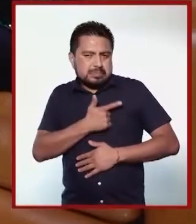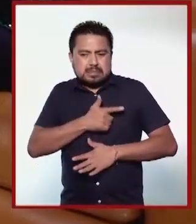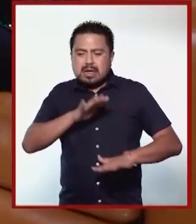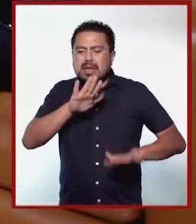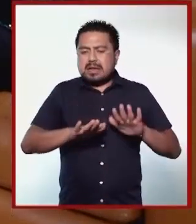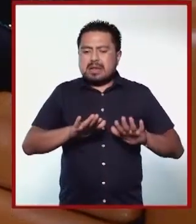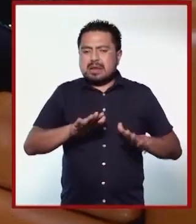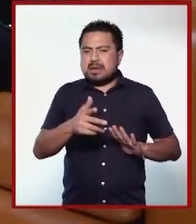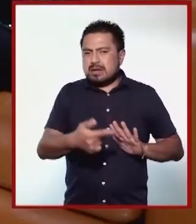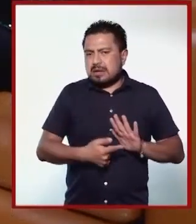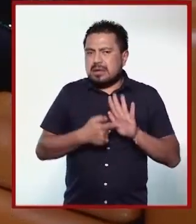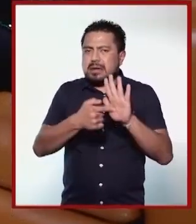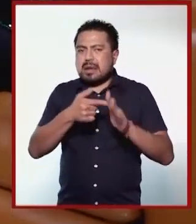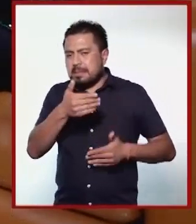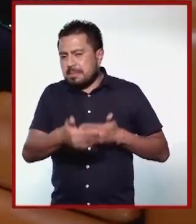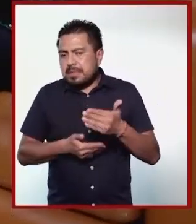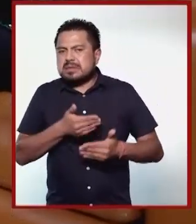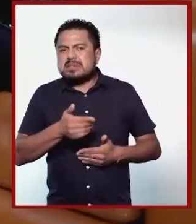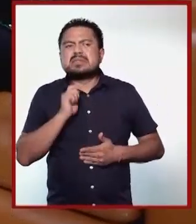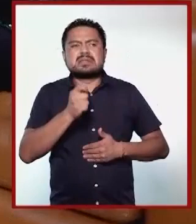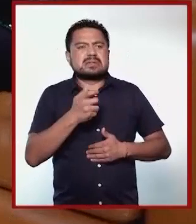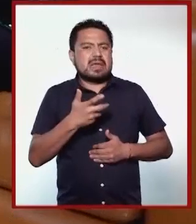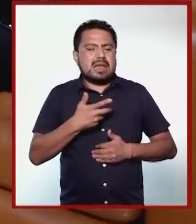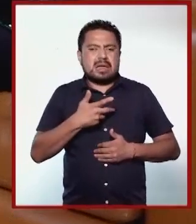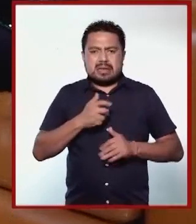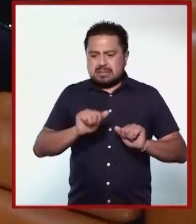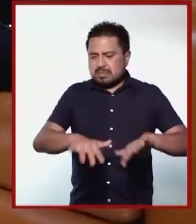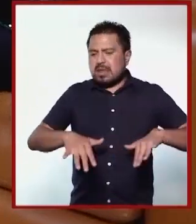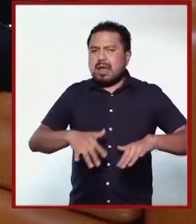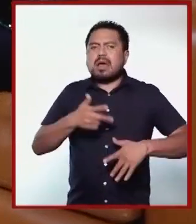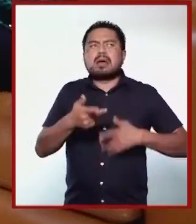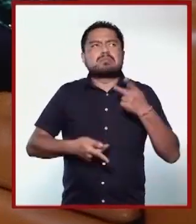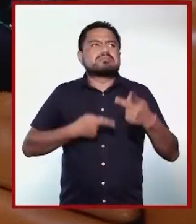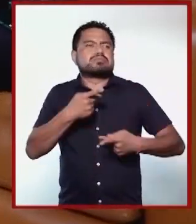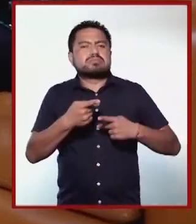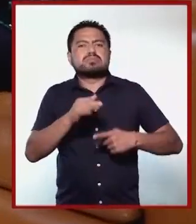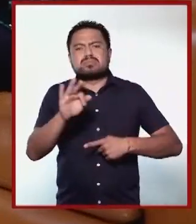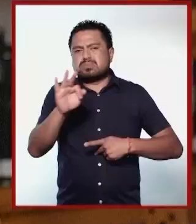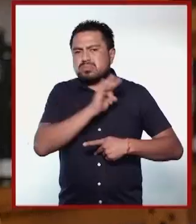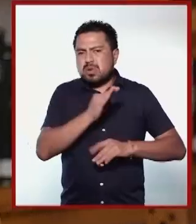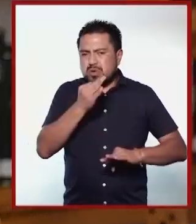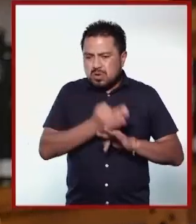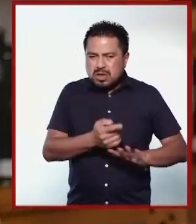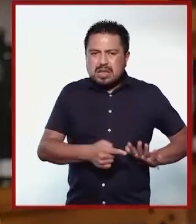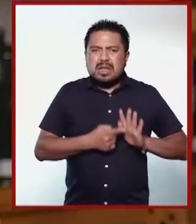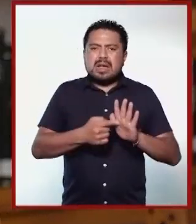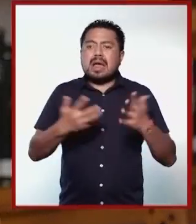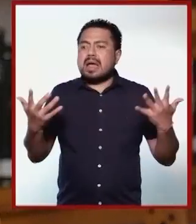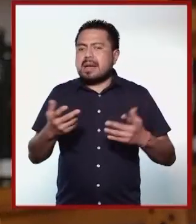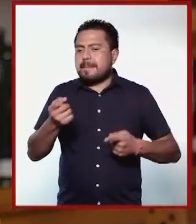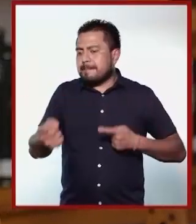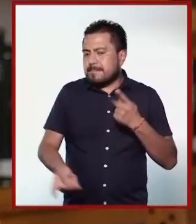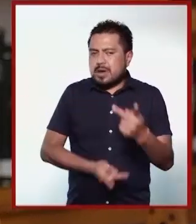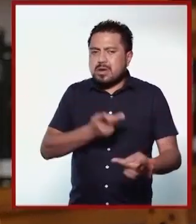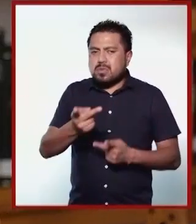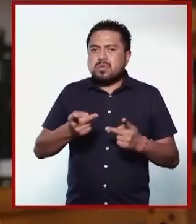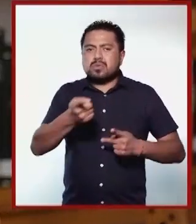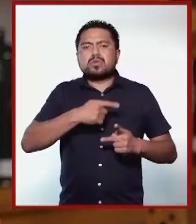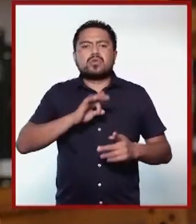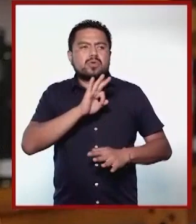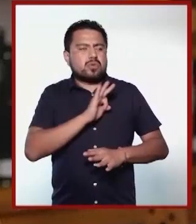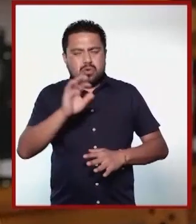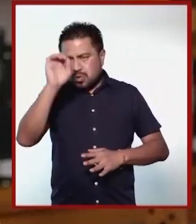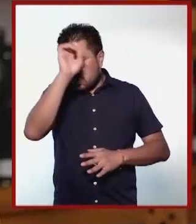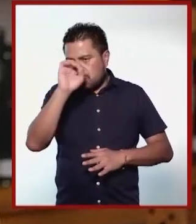vez de presentar a quienes están en la tribuna hablando, pudiéramos presentar a quienes hacen las preguntas y los